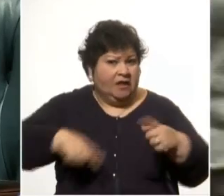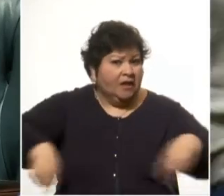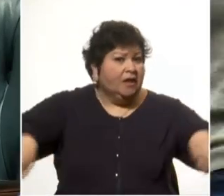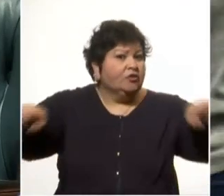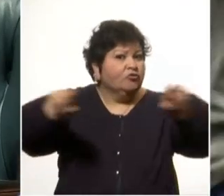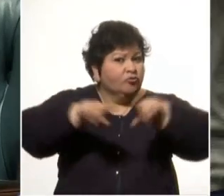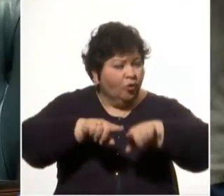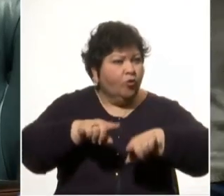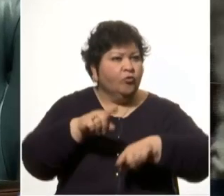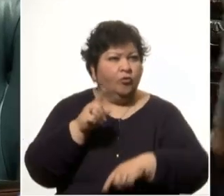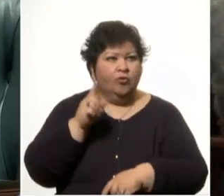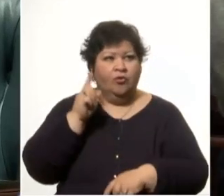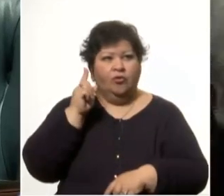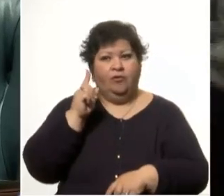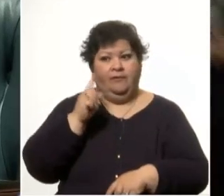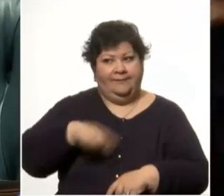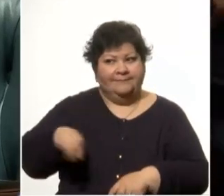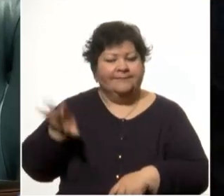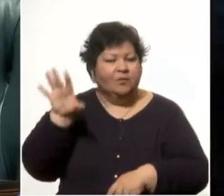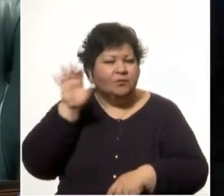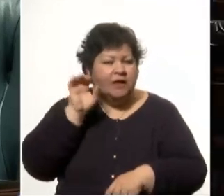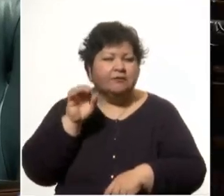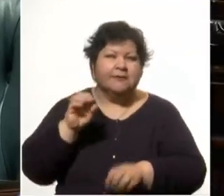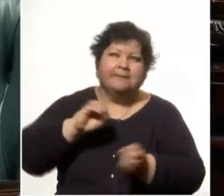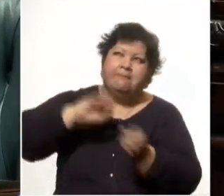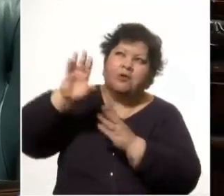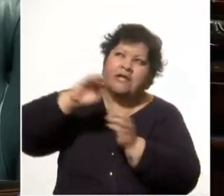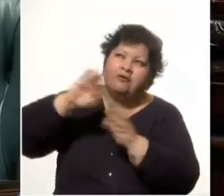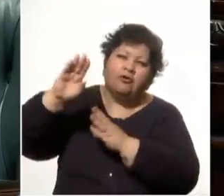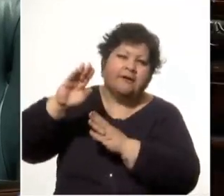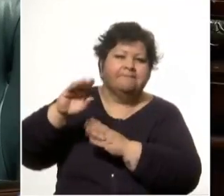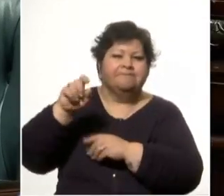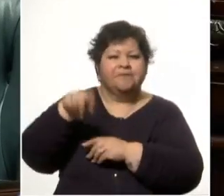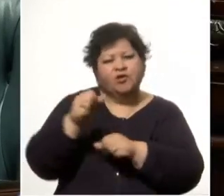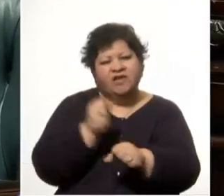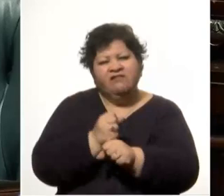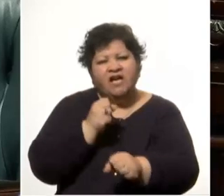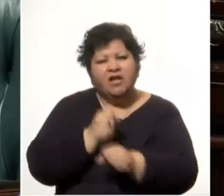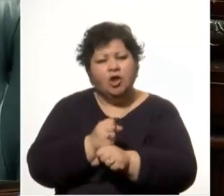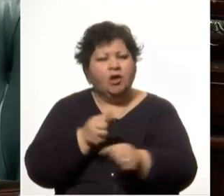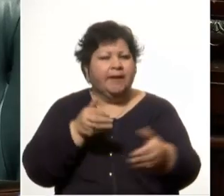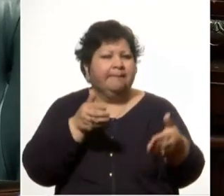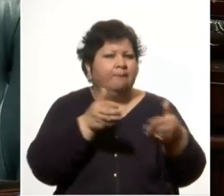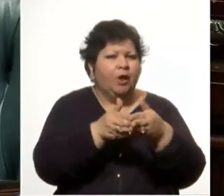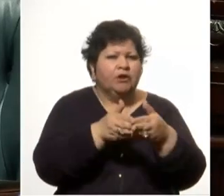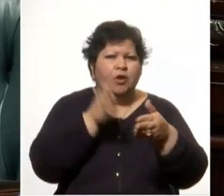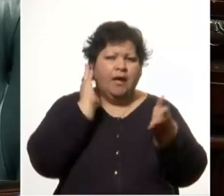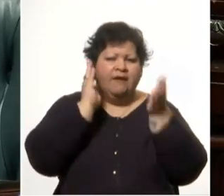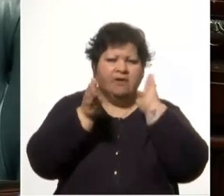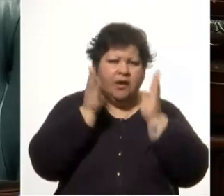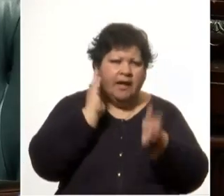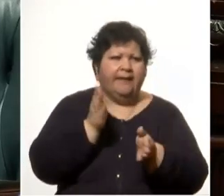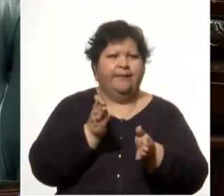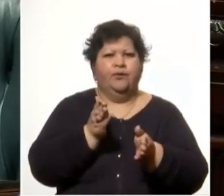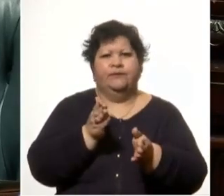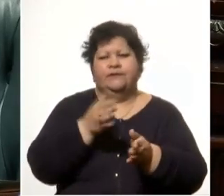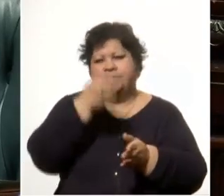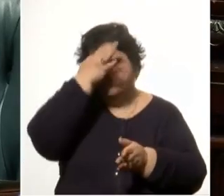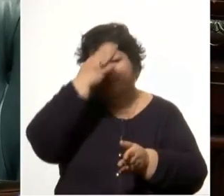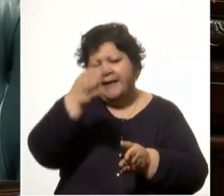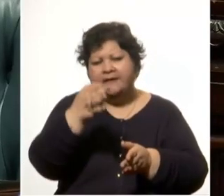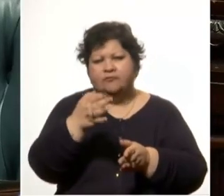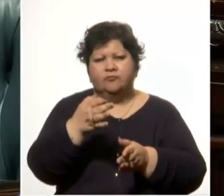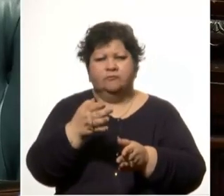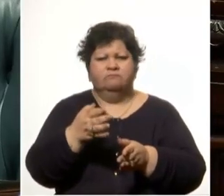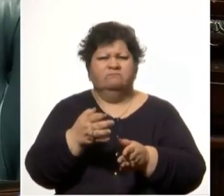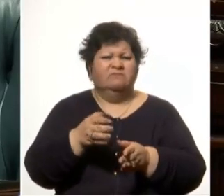se han manifestado, importadores, operadores portuarios, trabajadores, juristas y expertos en la materia. Nadie